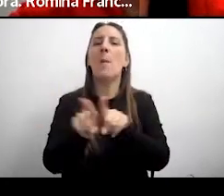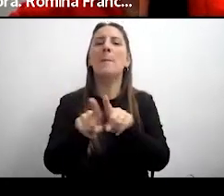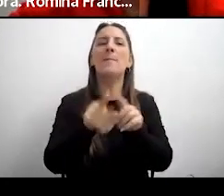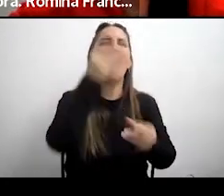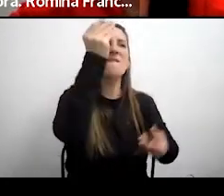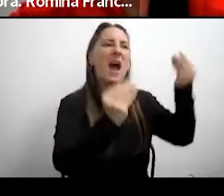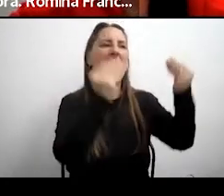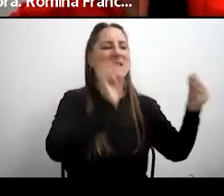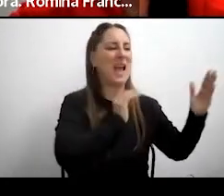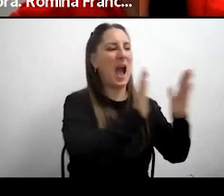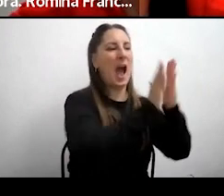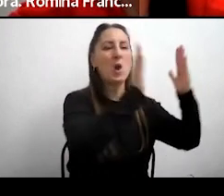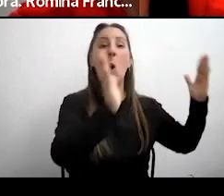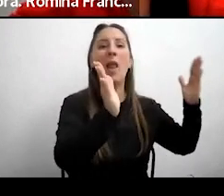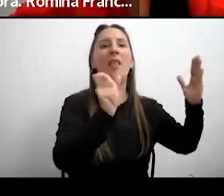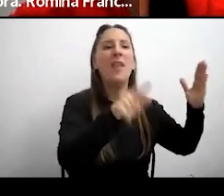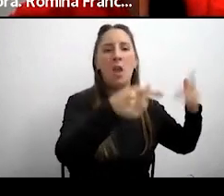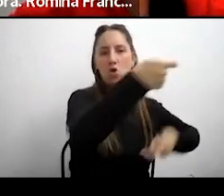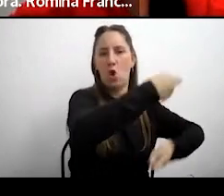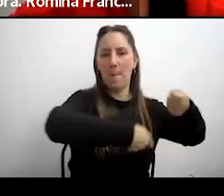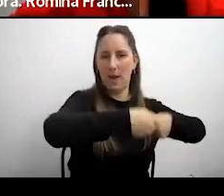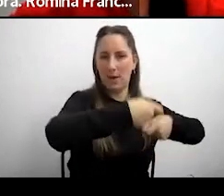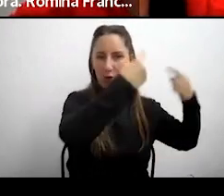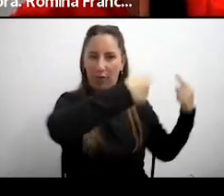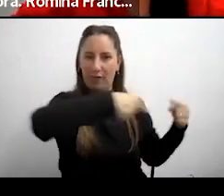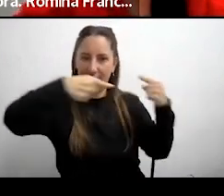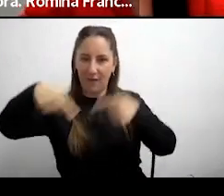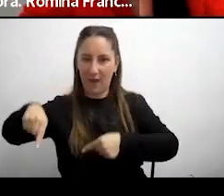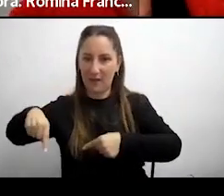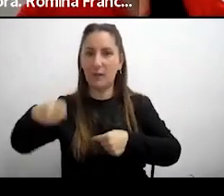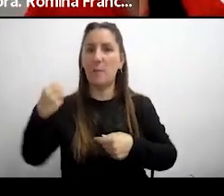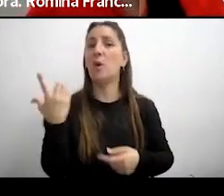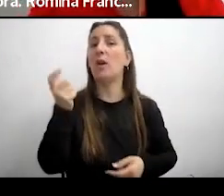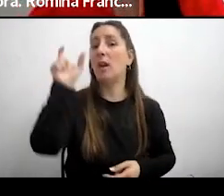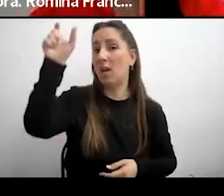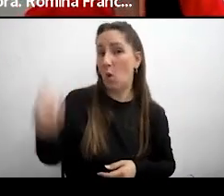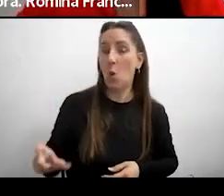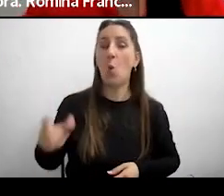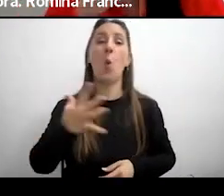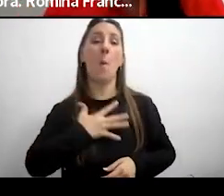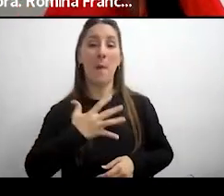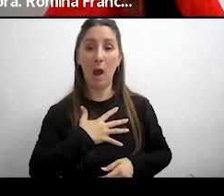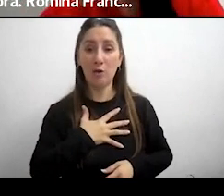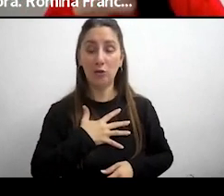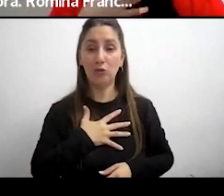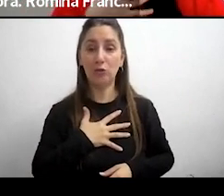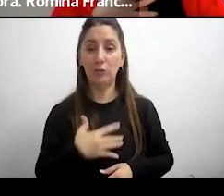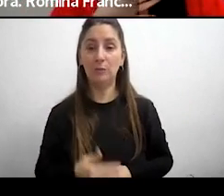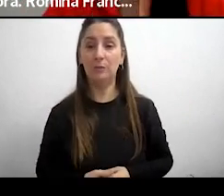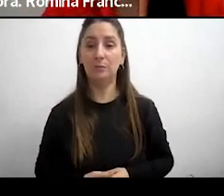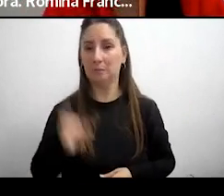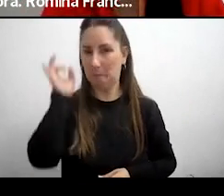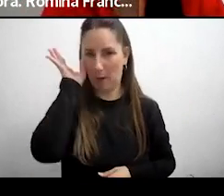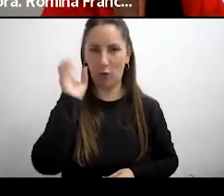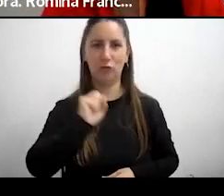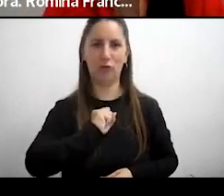balance anual en forma comercial. Porque lo que son los sujetos personas humanas, también recordemos, perdón que tengo